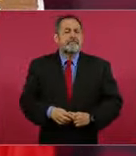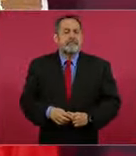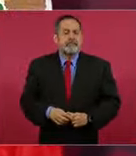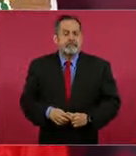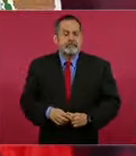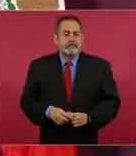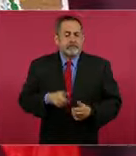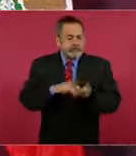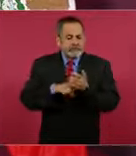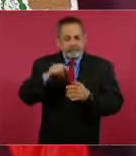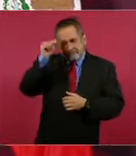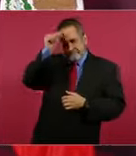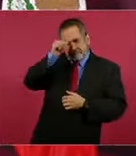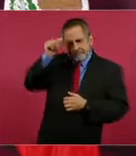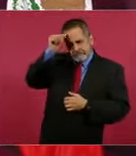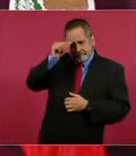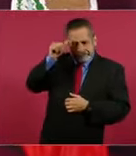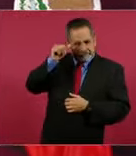un cura